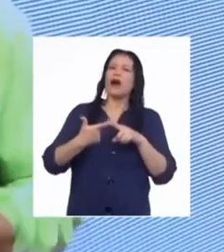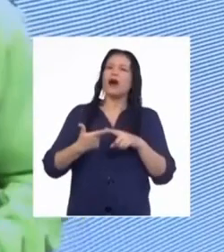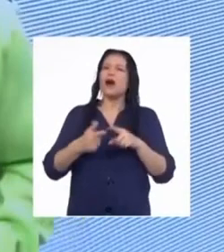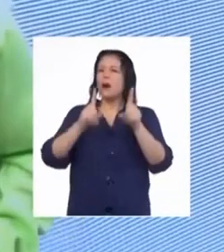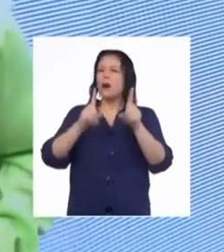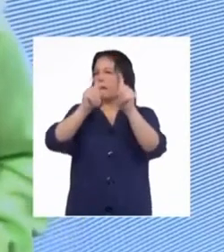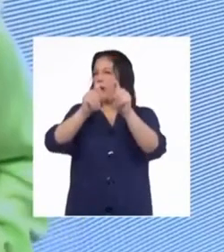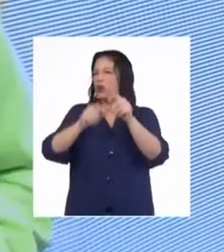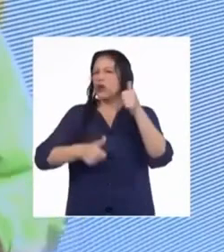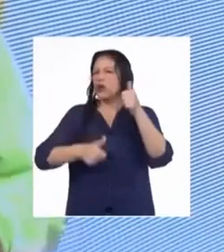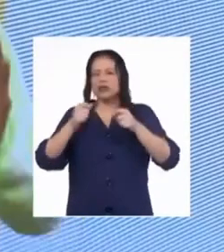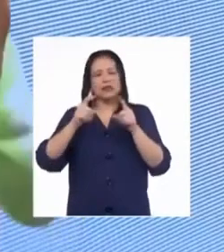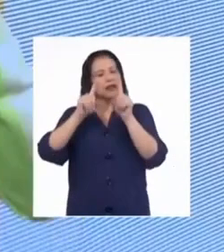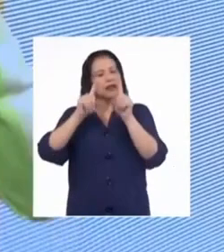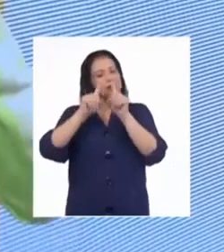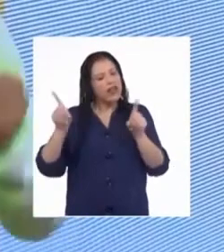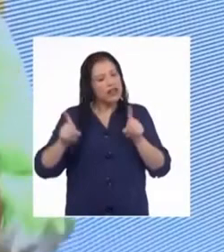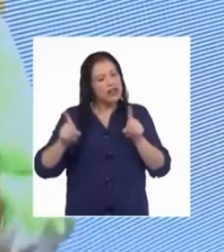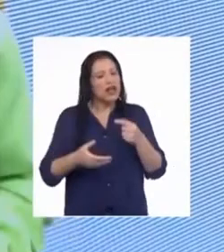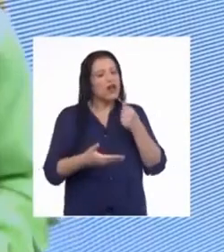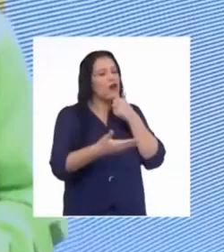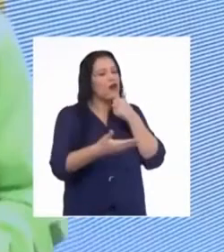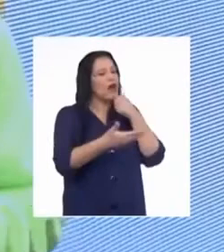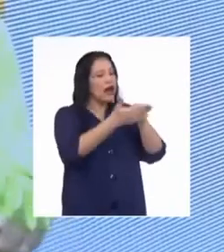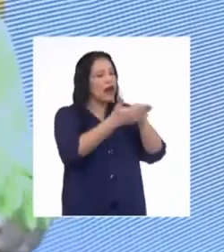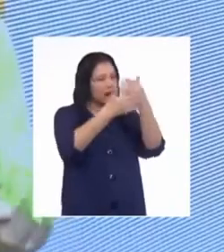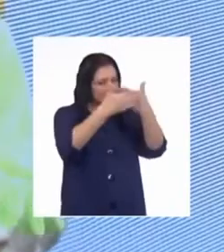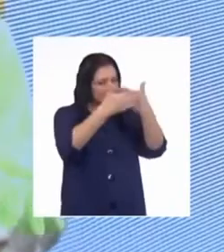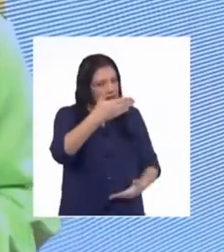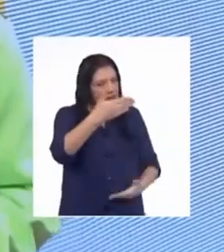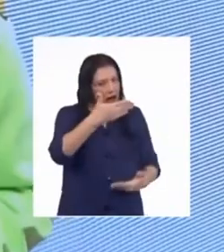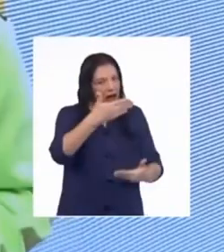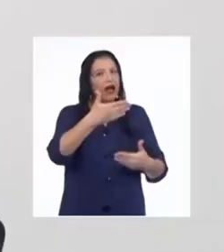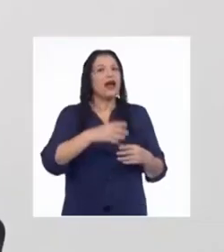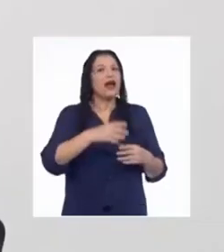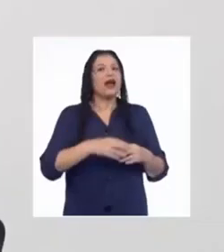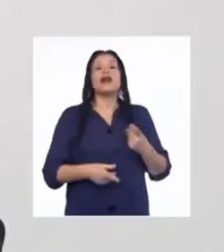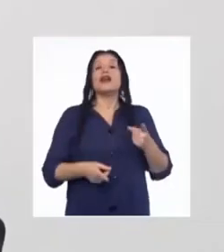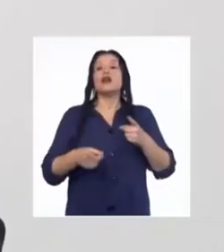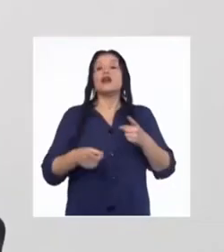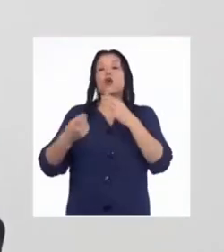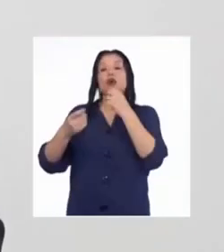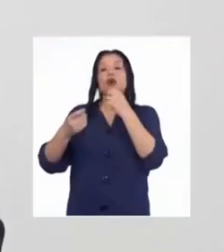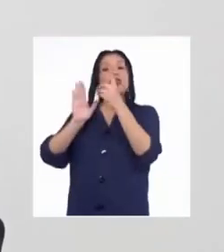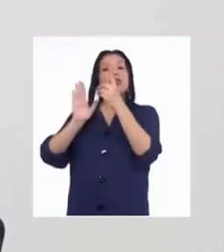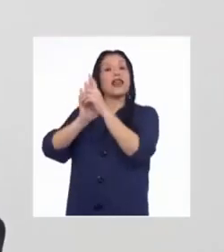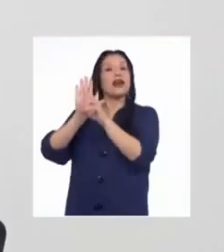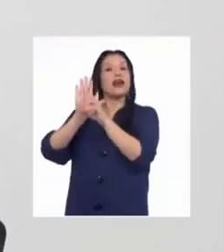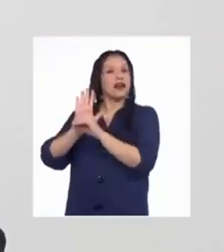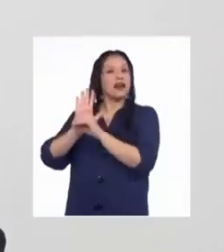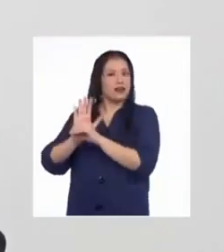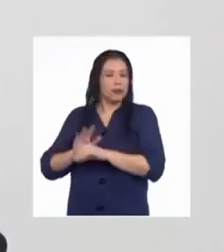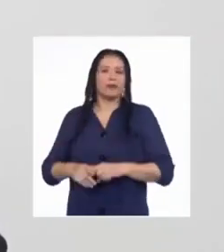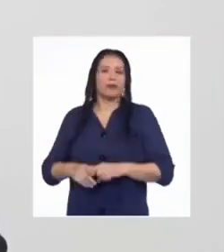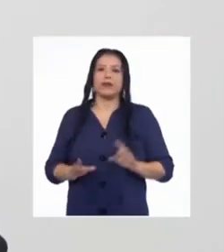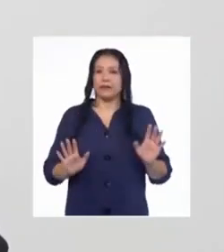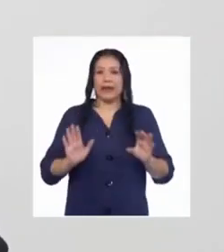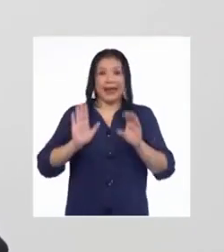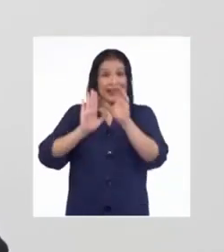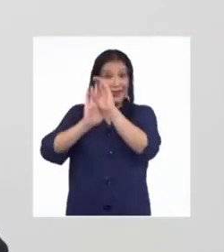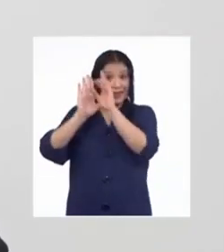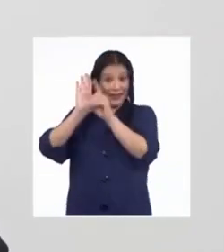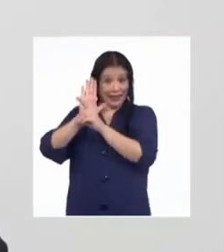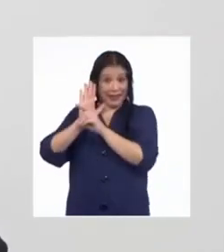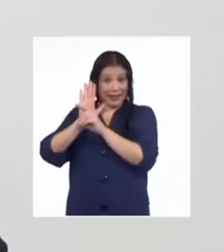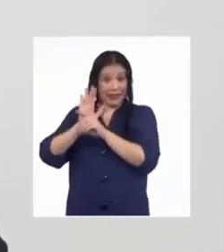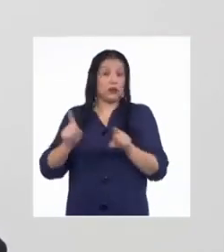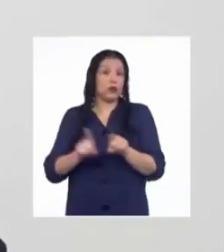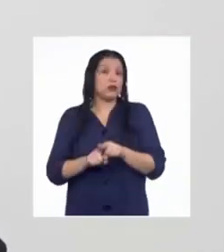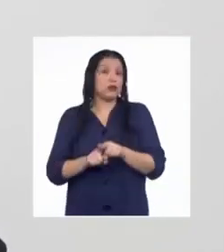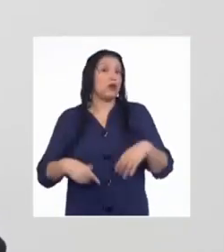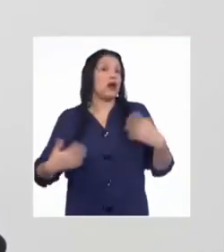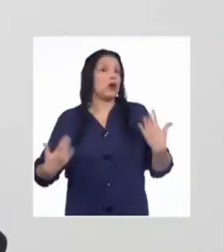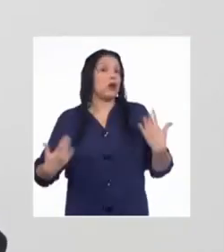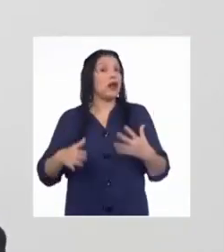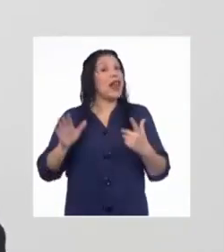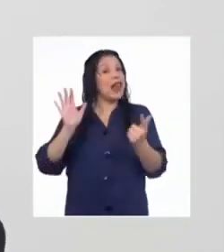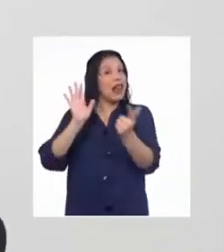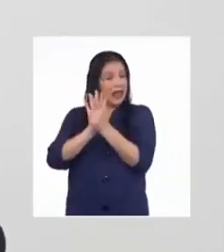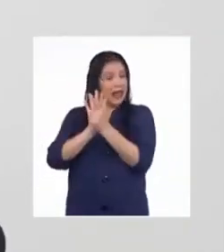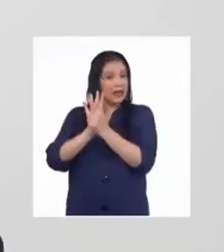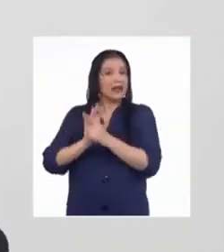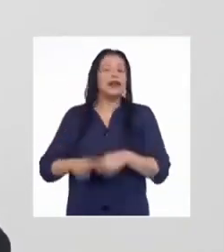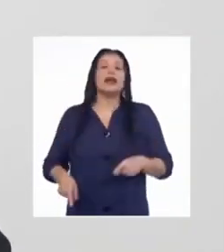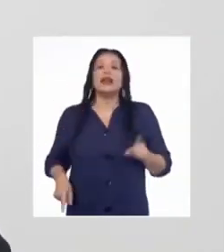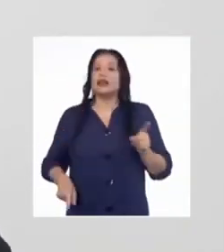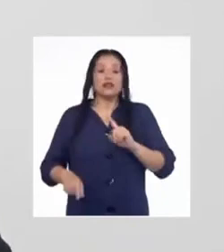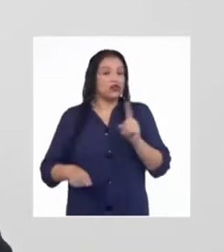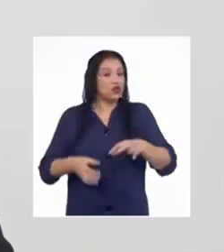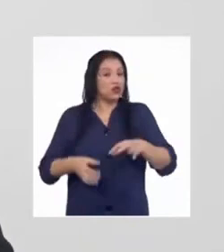¿Qué diferencia hay entre una carta declaratoria y un decreto? El decreto tiene carácter jurídico y,